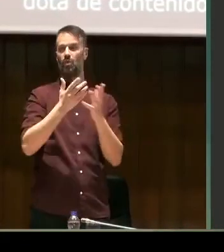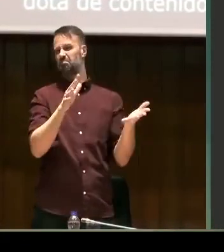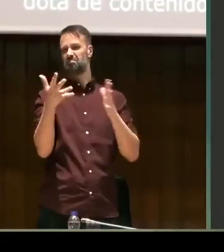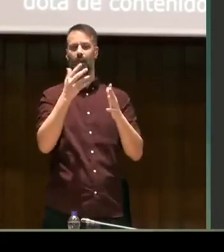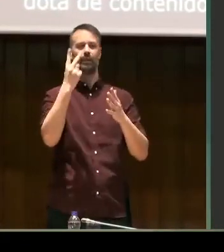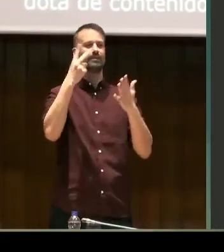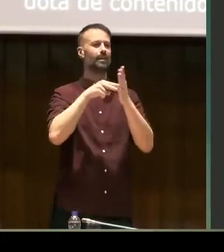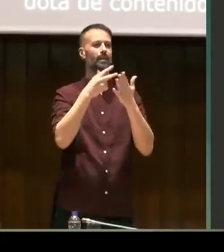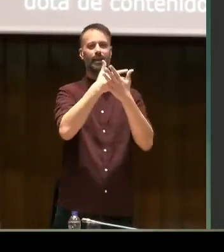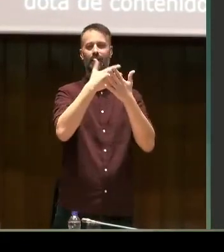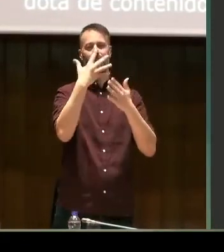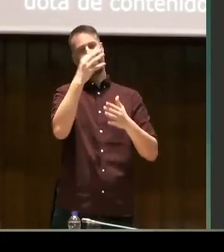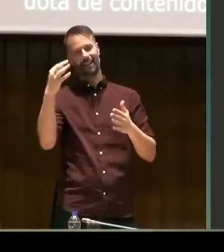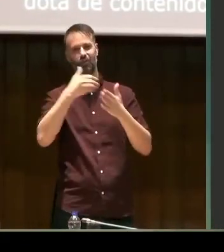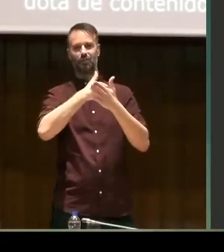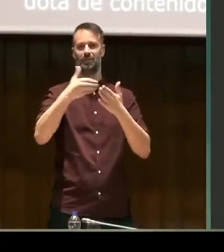lo que queramos.